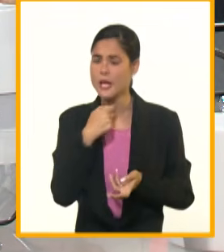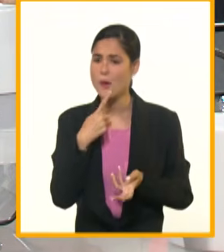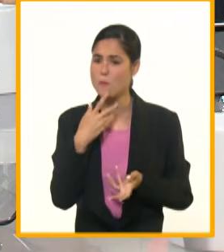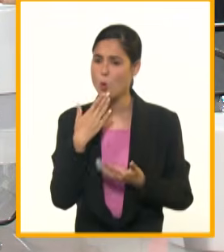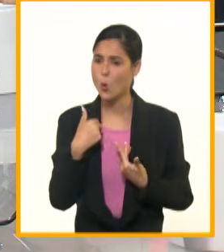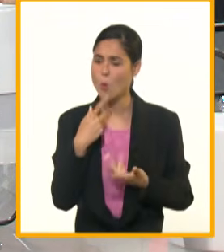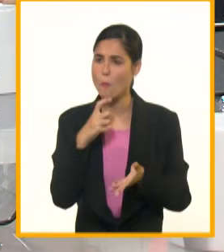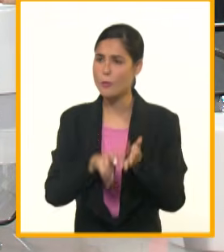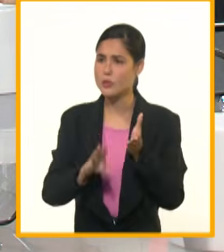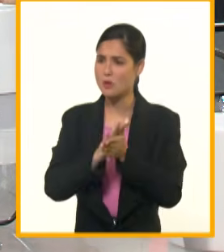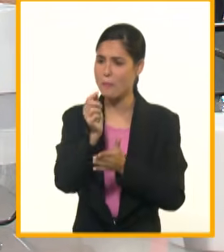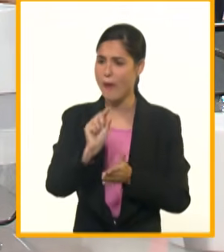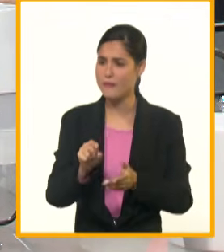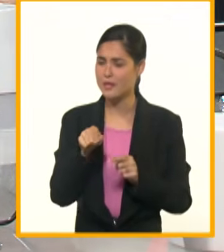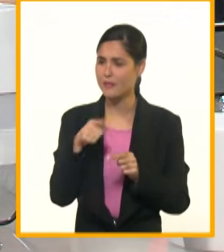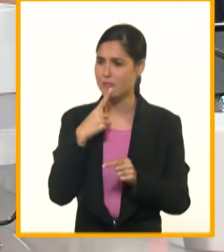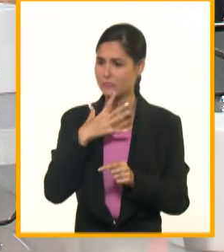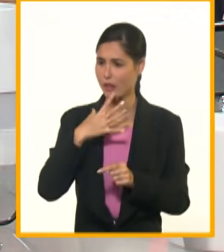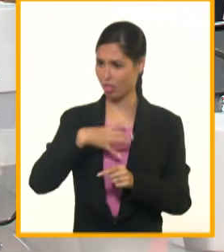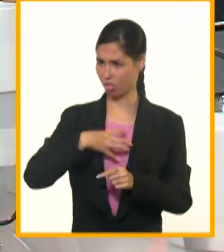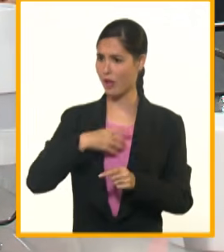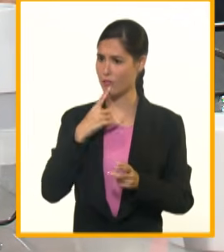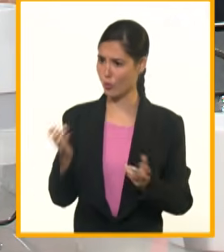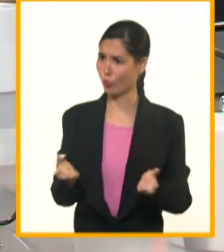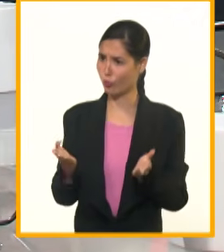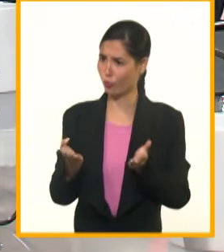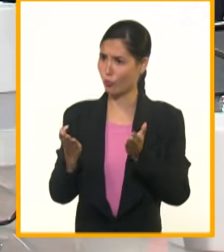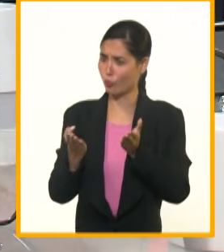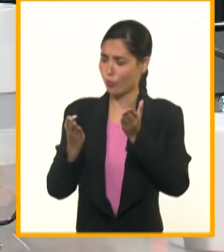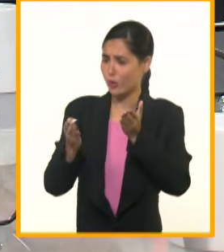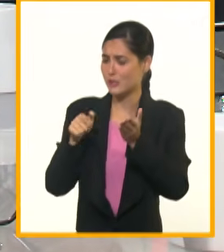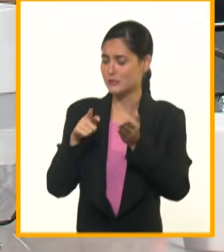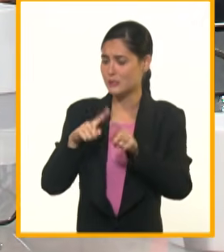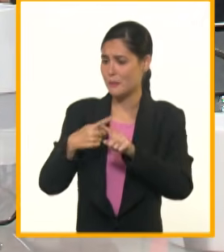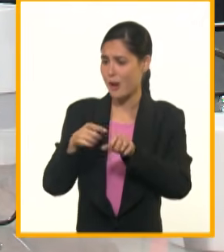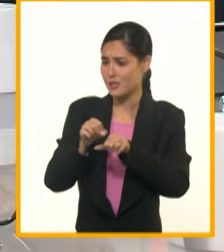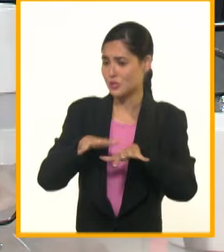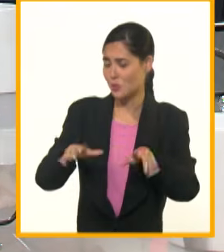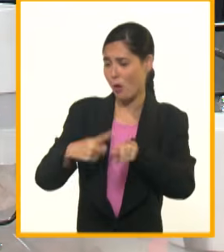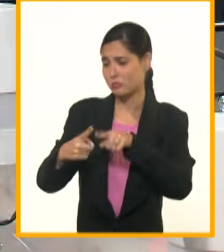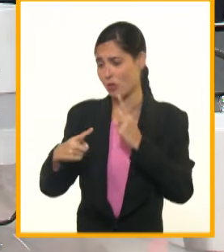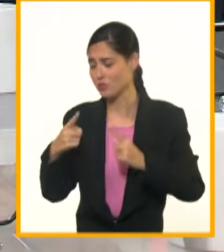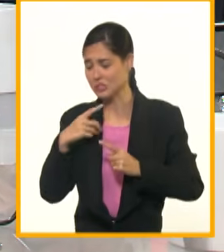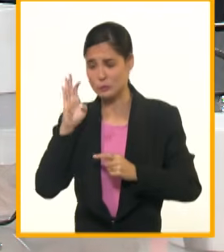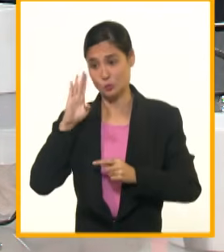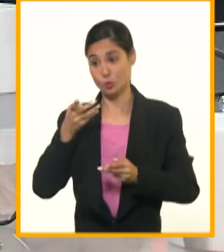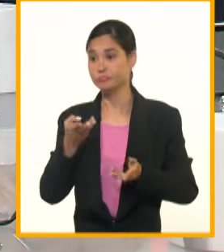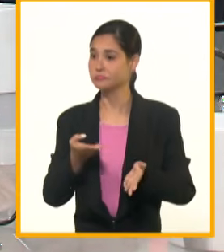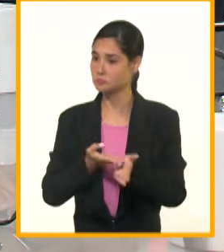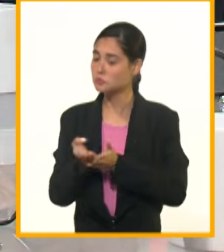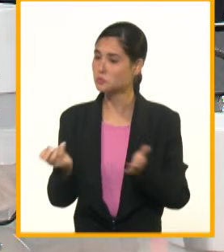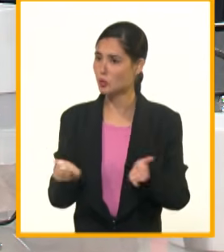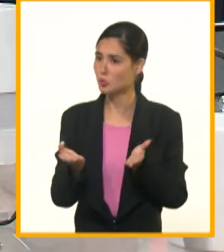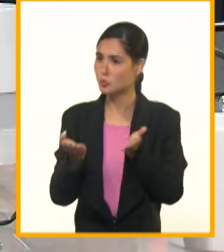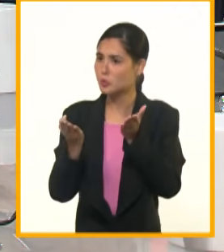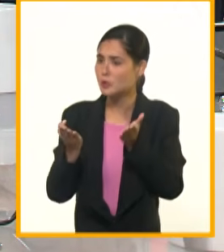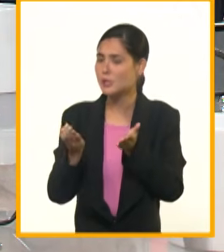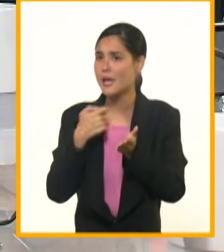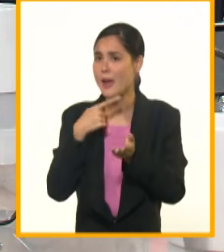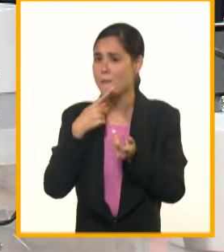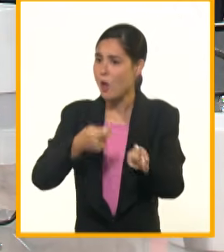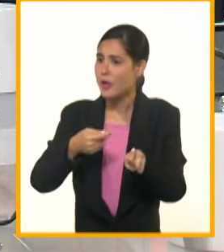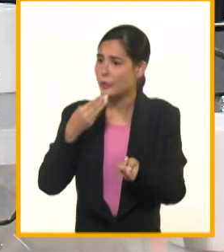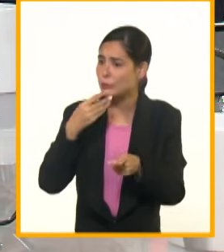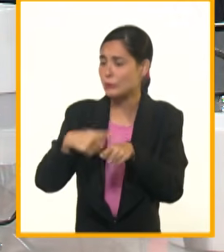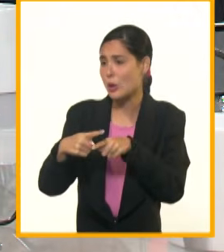provincia, aún en las circunstancias en las que está, esas fortalezas de la agricultura, de la industria, son puntales decisivos